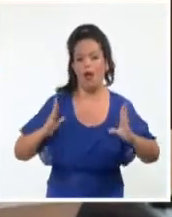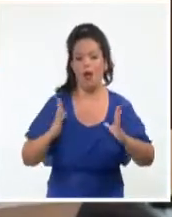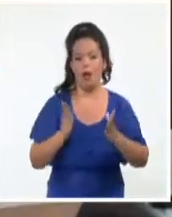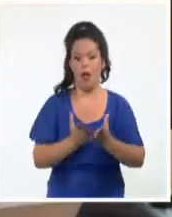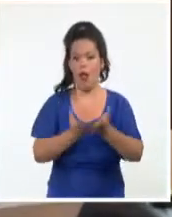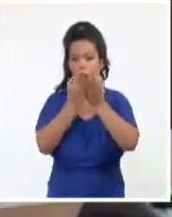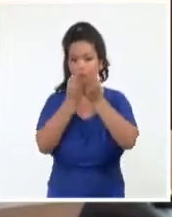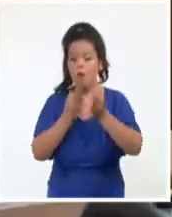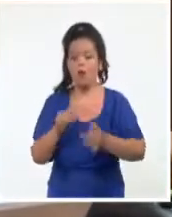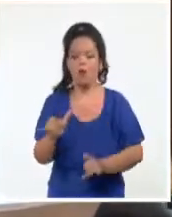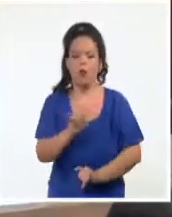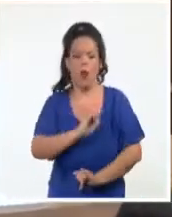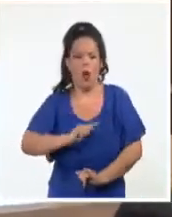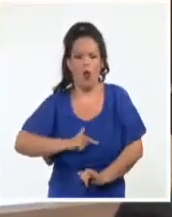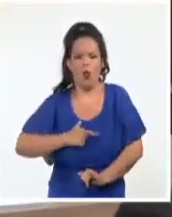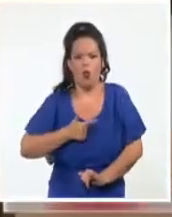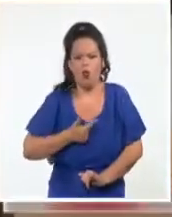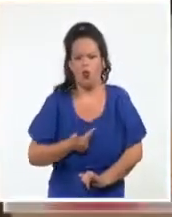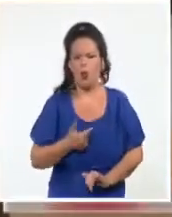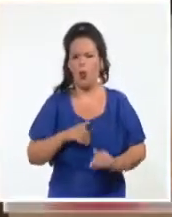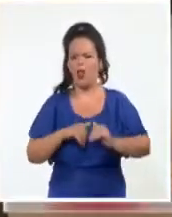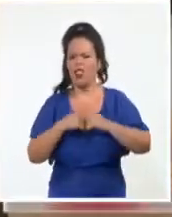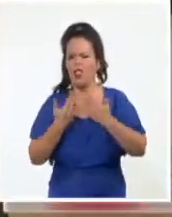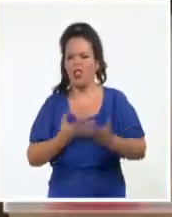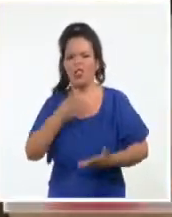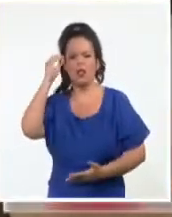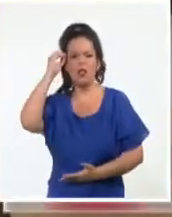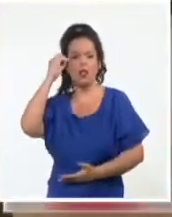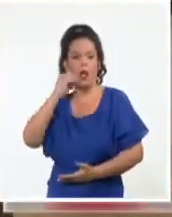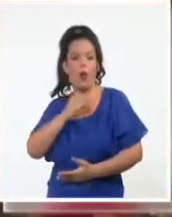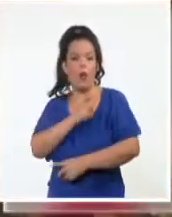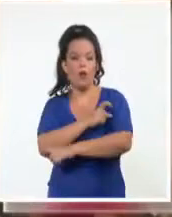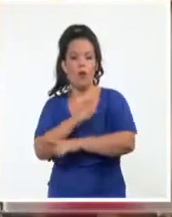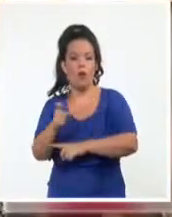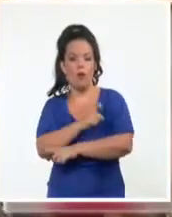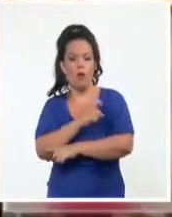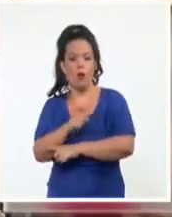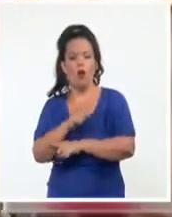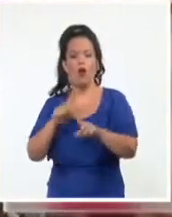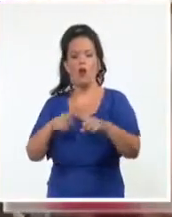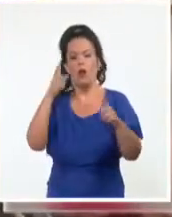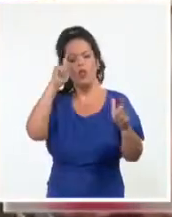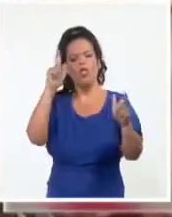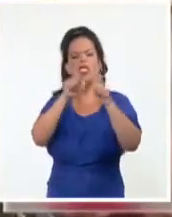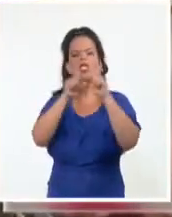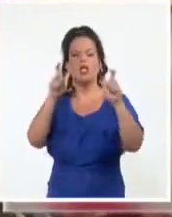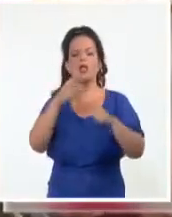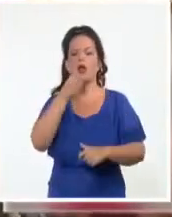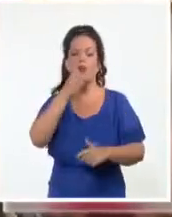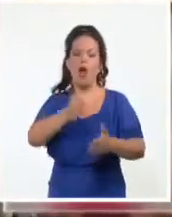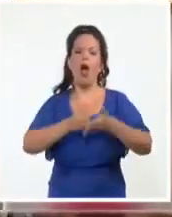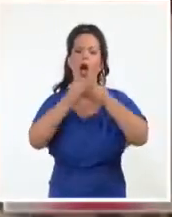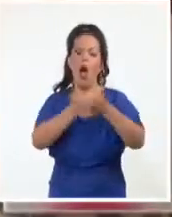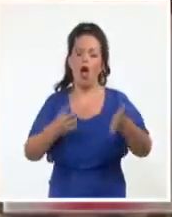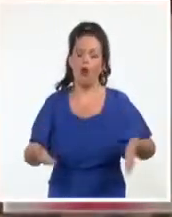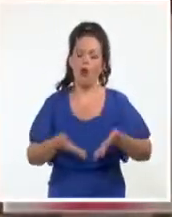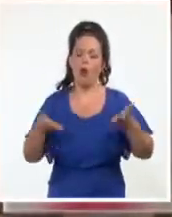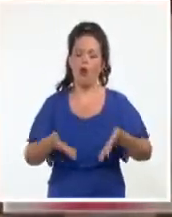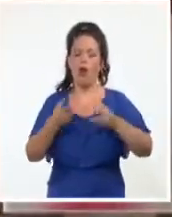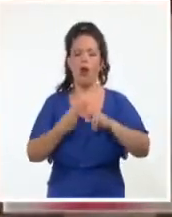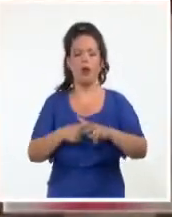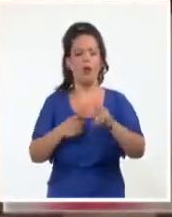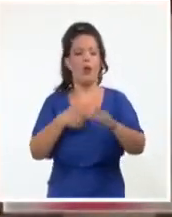culturales de la profesión, que permitan desde la ciencia poder enfrentar y solucionar toda la problemática que tiene la